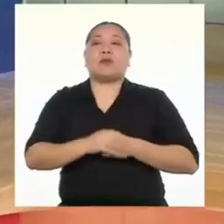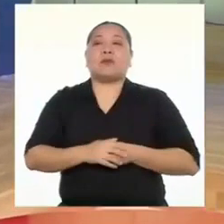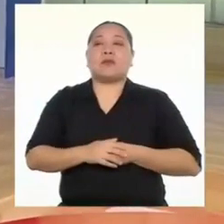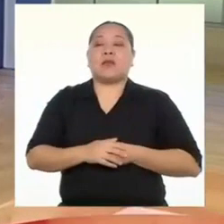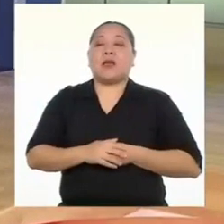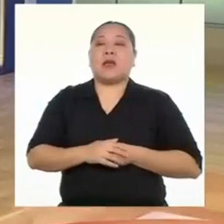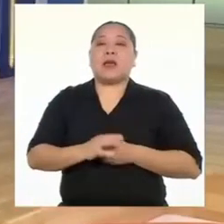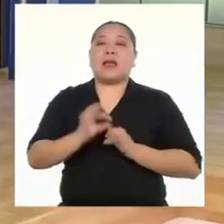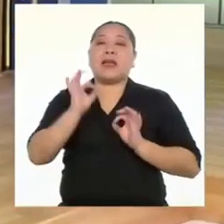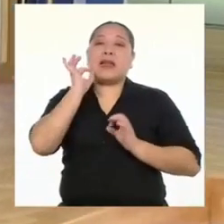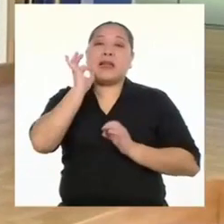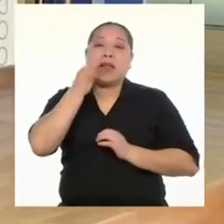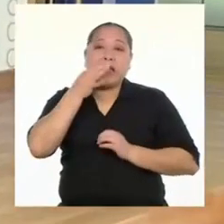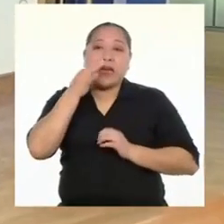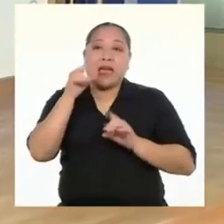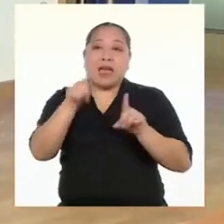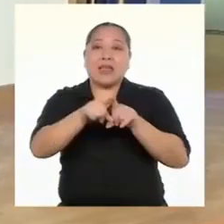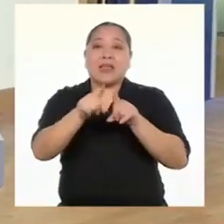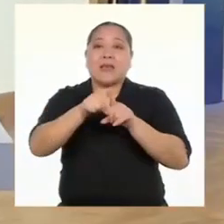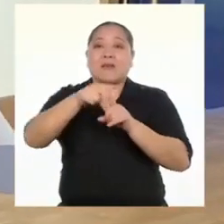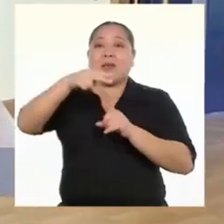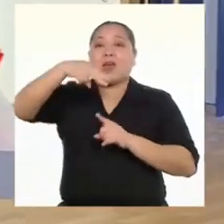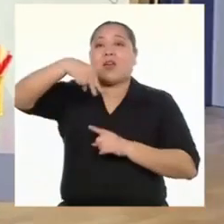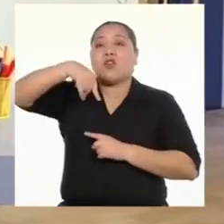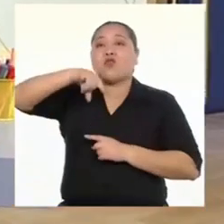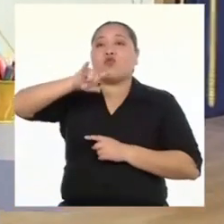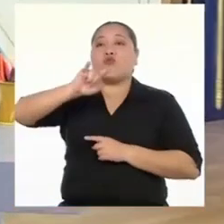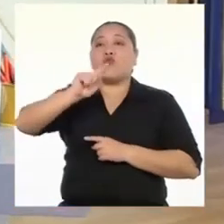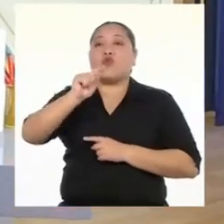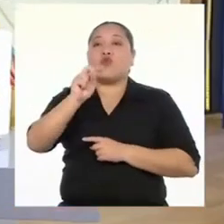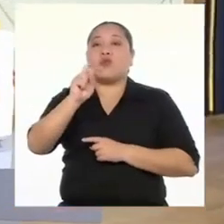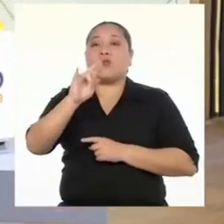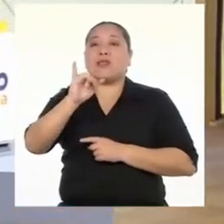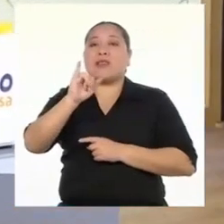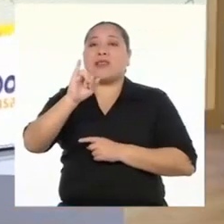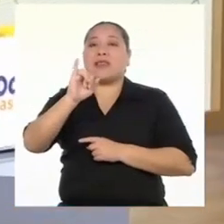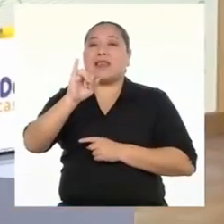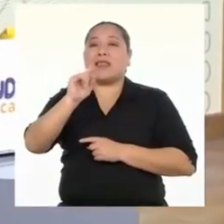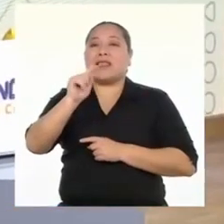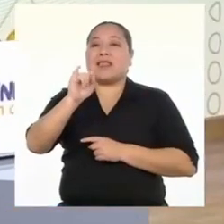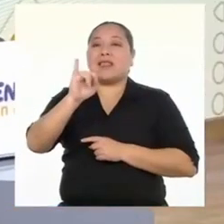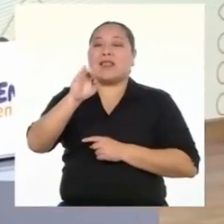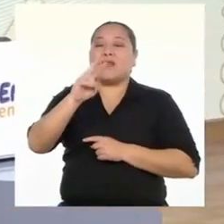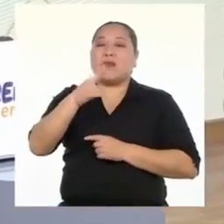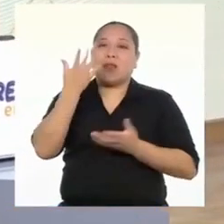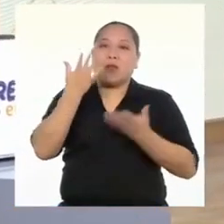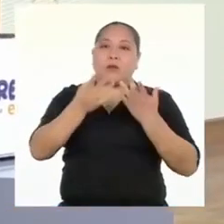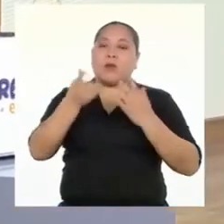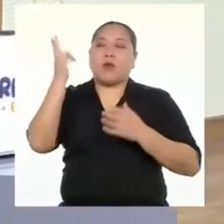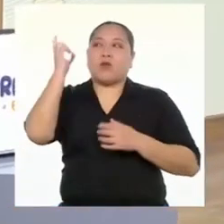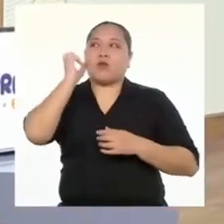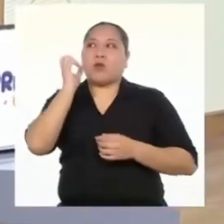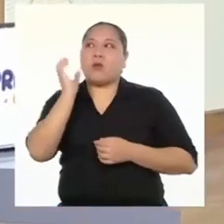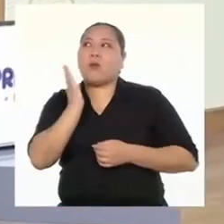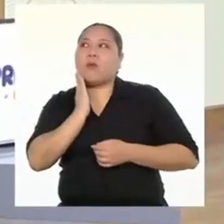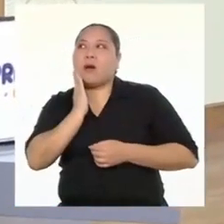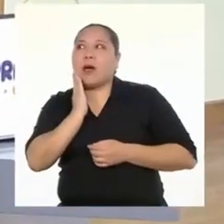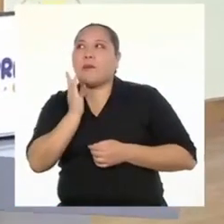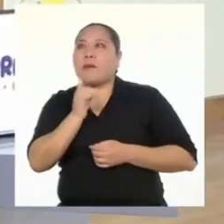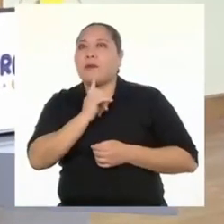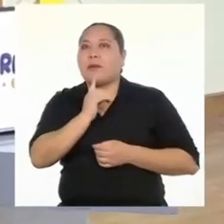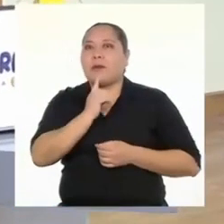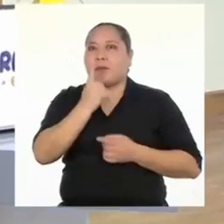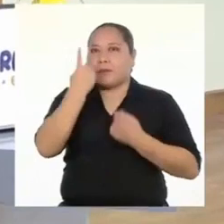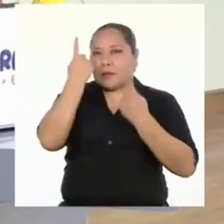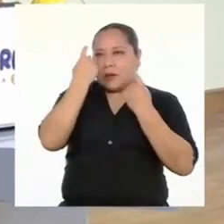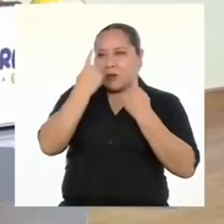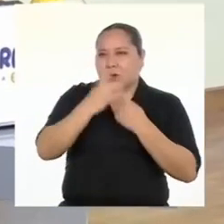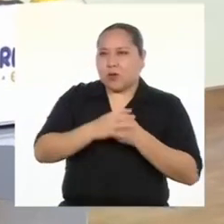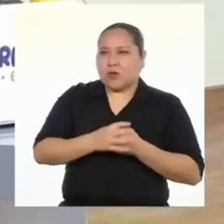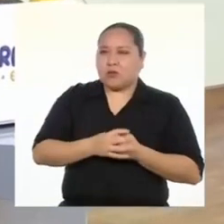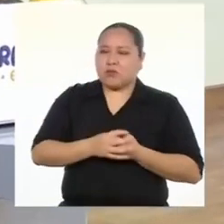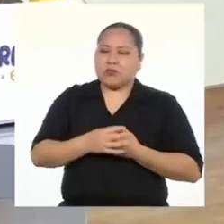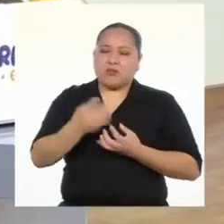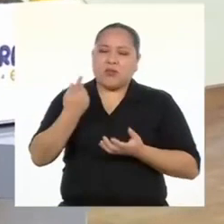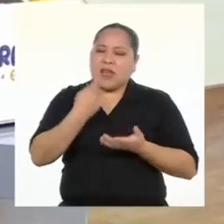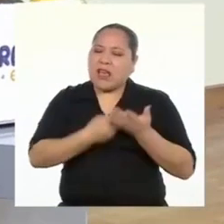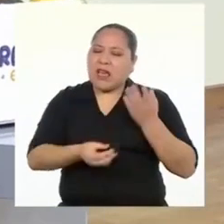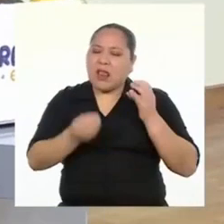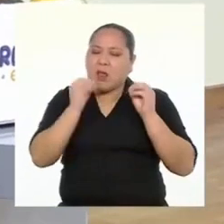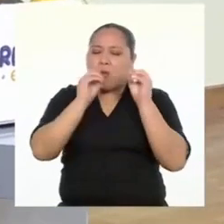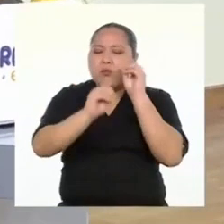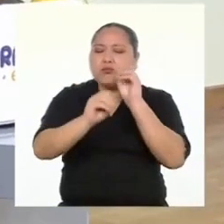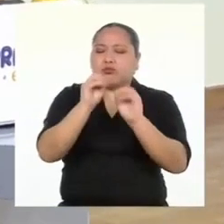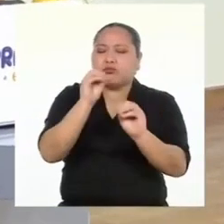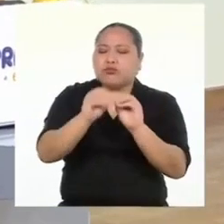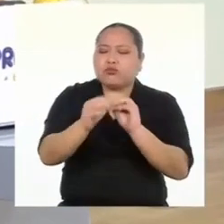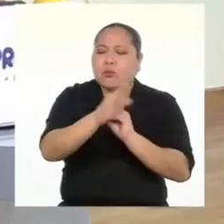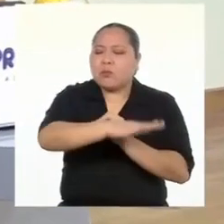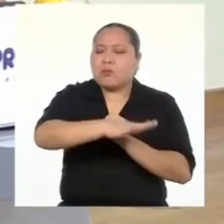rica y nutritiva. Quizá han escuchado a sus mamás o papás preguntarse, ¿qué alimentos voy a darle a mis hijos para que